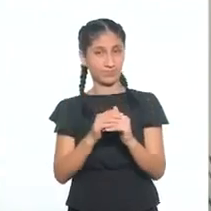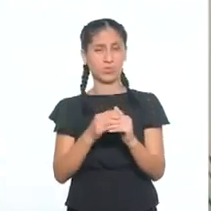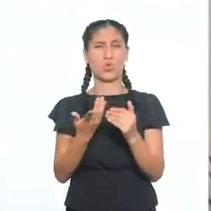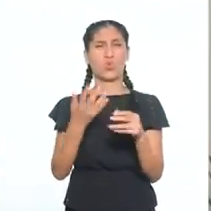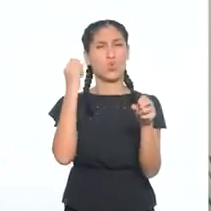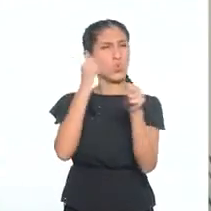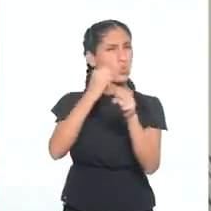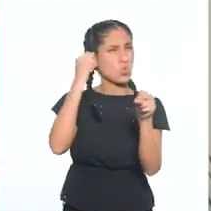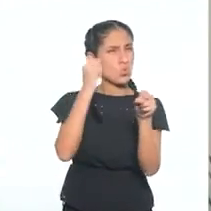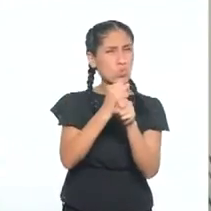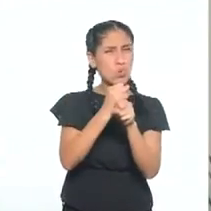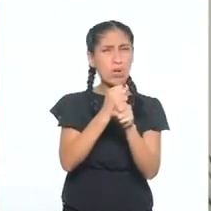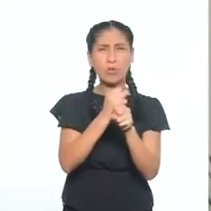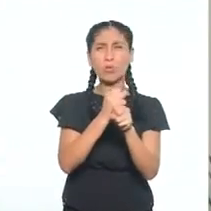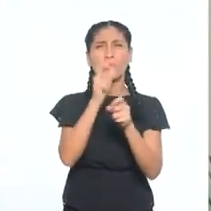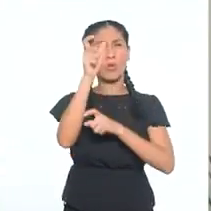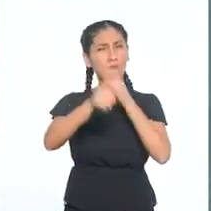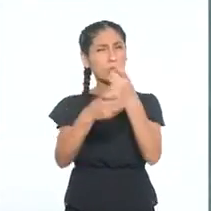desempleo